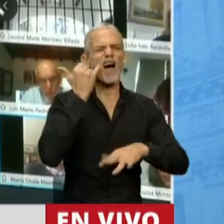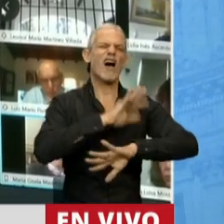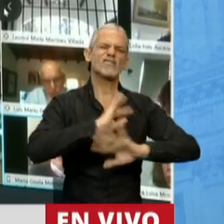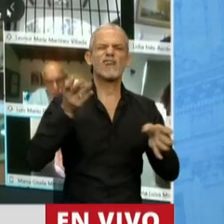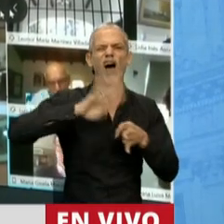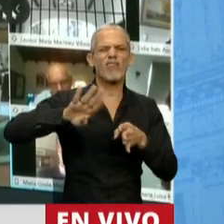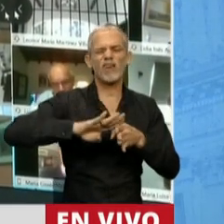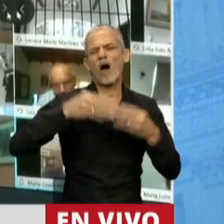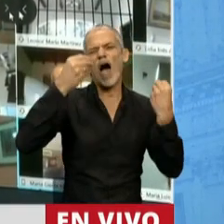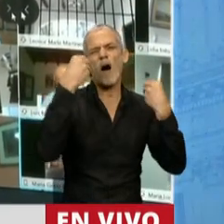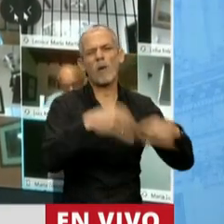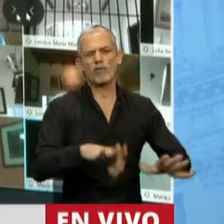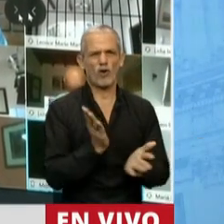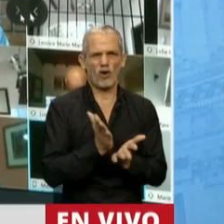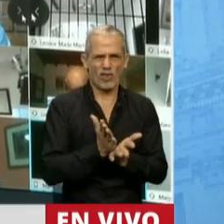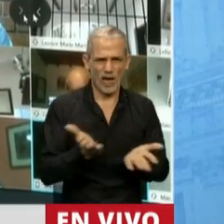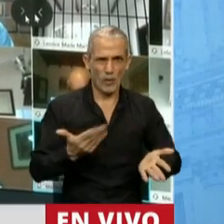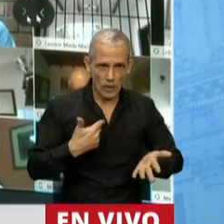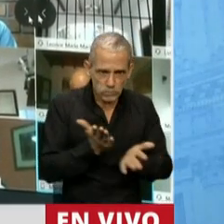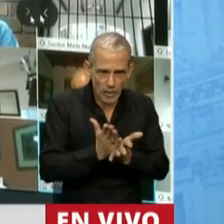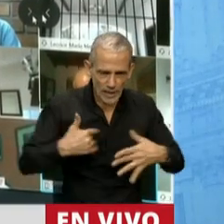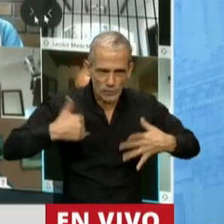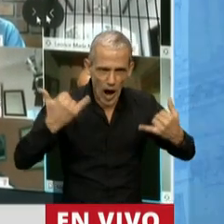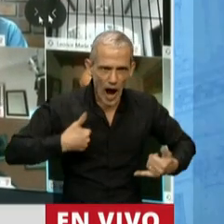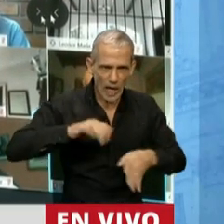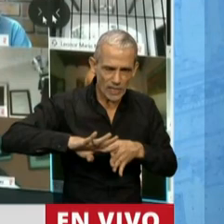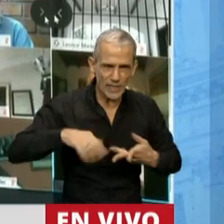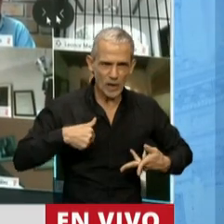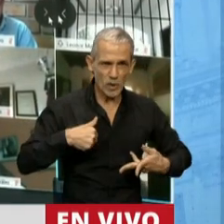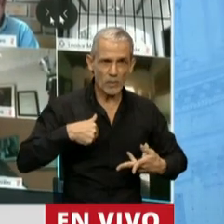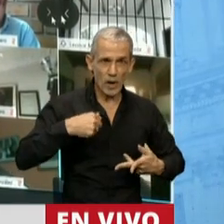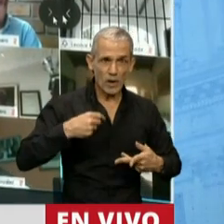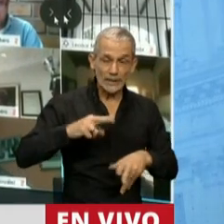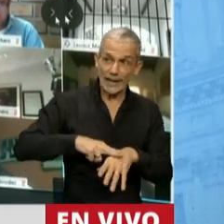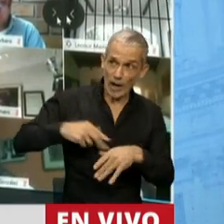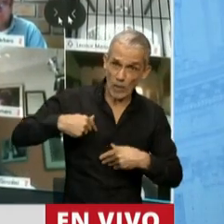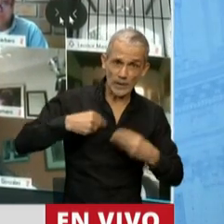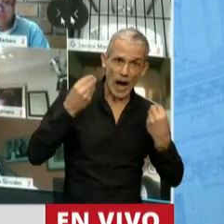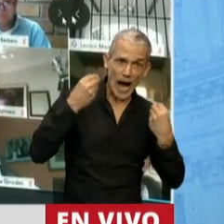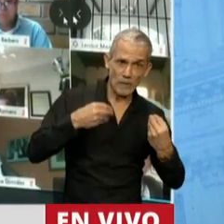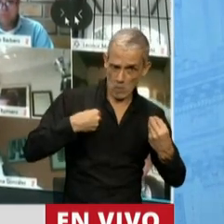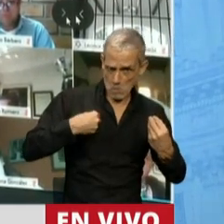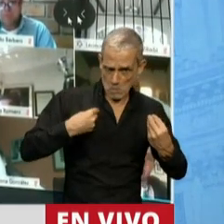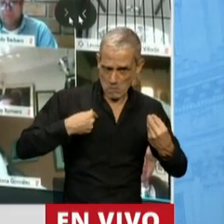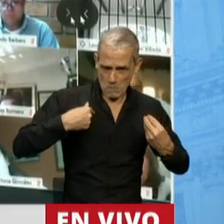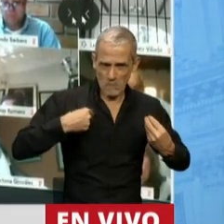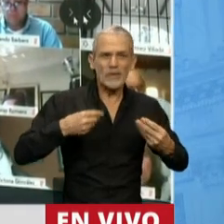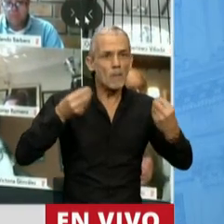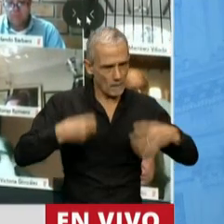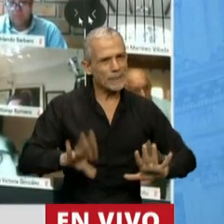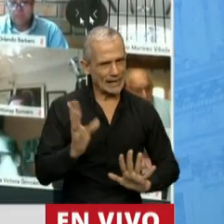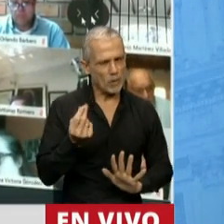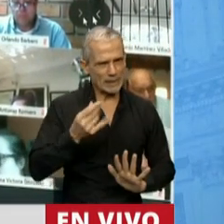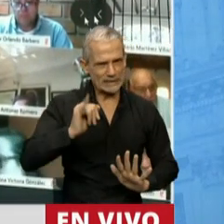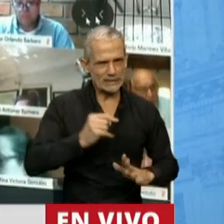que es legítimo de la provincia de San Luis. Fíjese, señor presidente, cuánto hemos perdido el pueblo de San Luis en